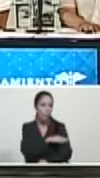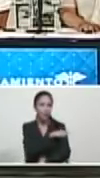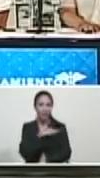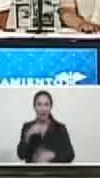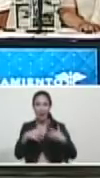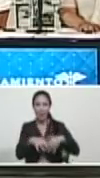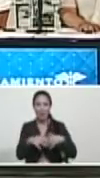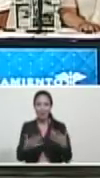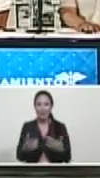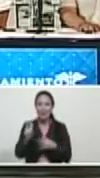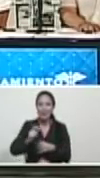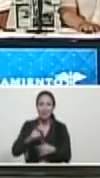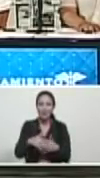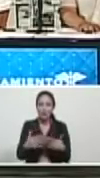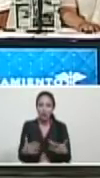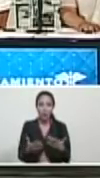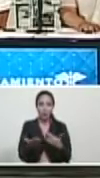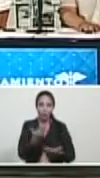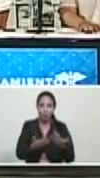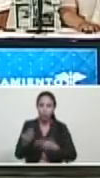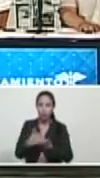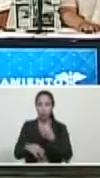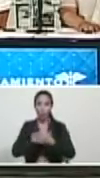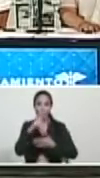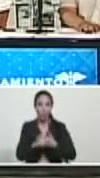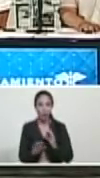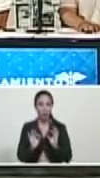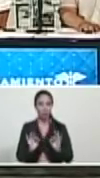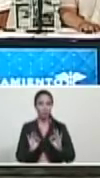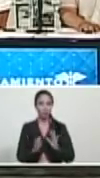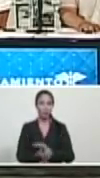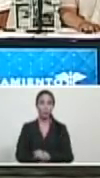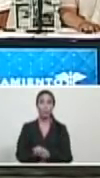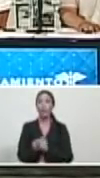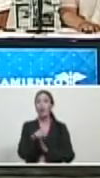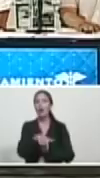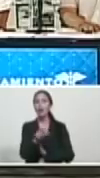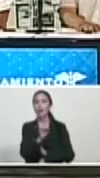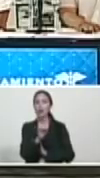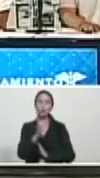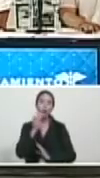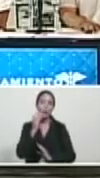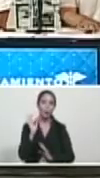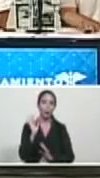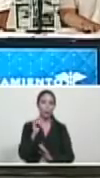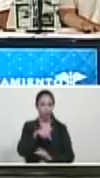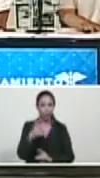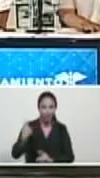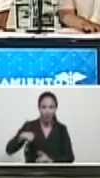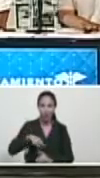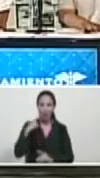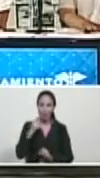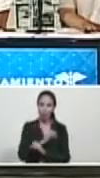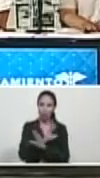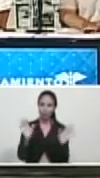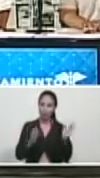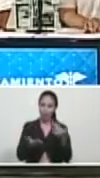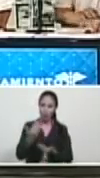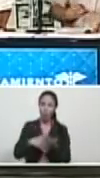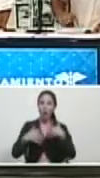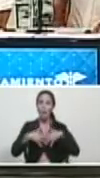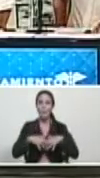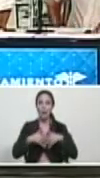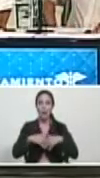industrias, y hacer el plan productivo. Venezuela tiene la capacidad industrial, la